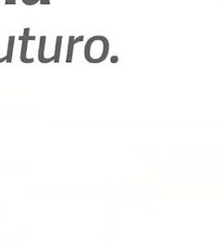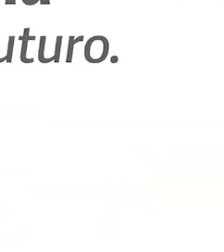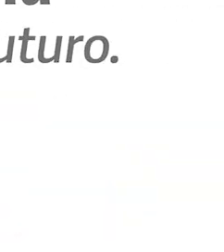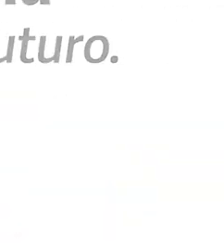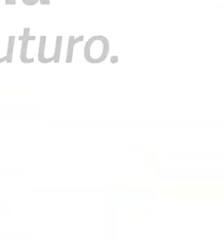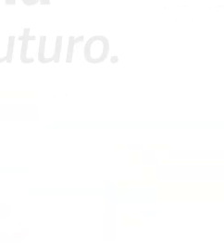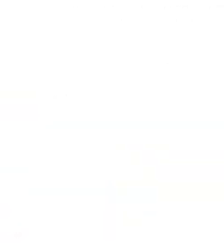hacer futuro